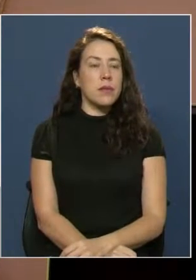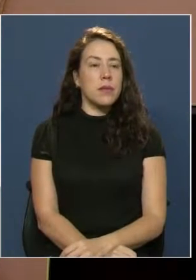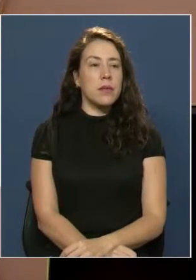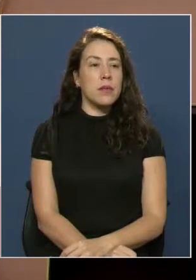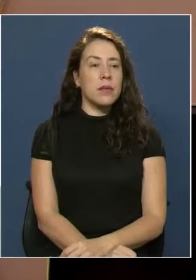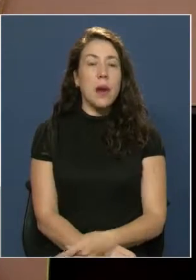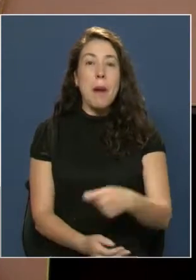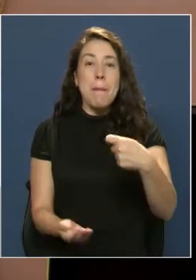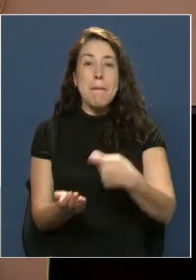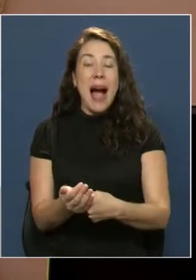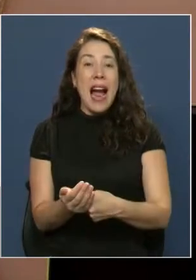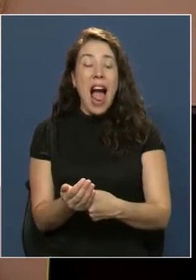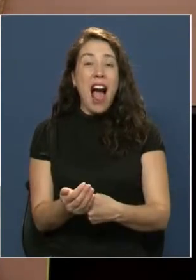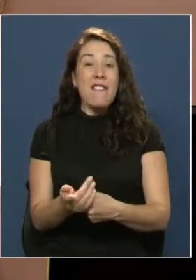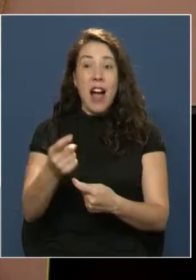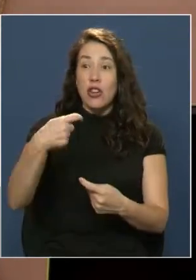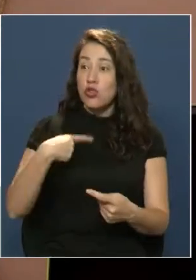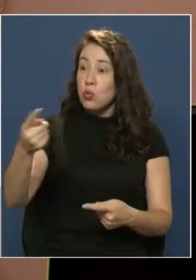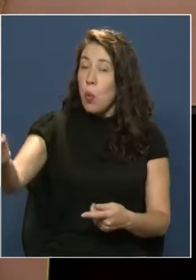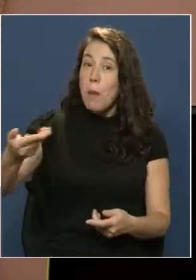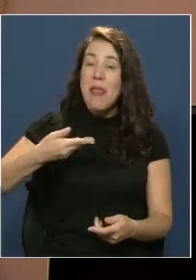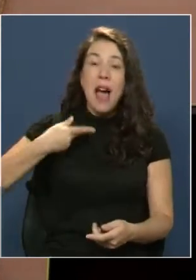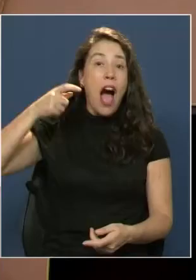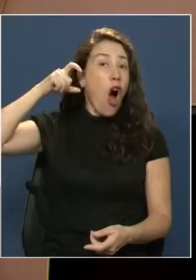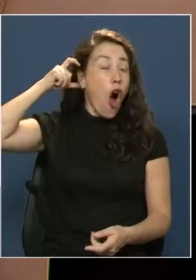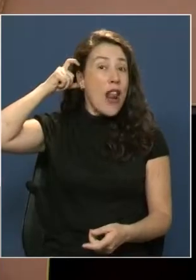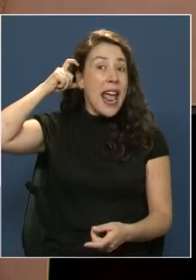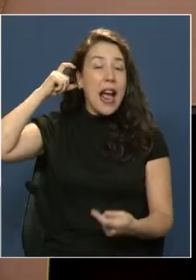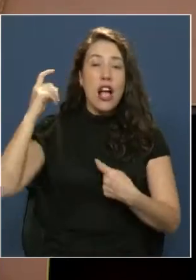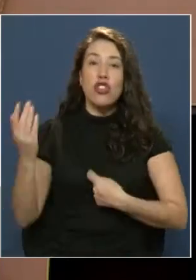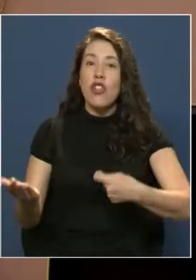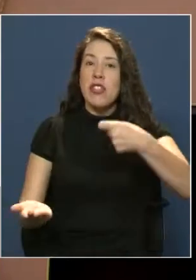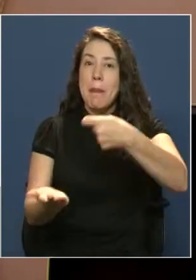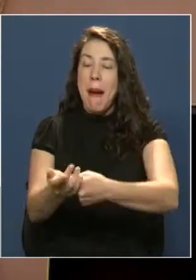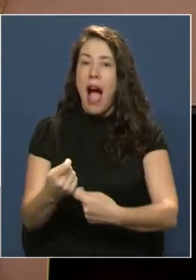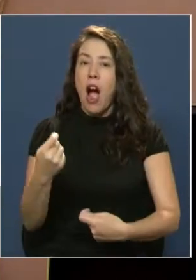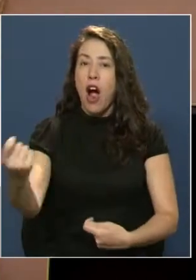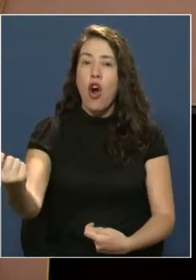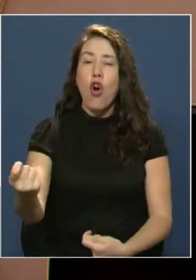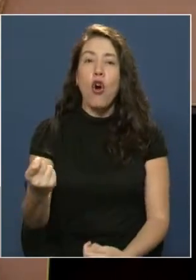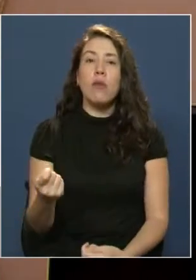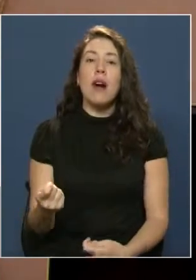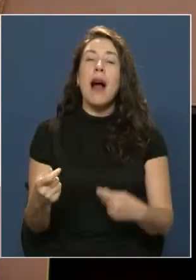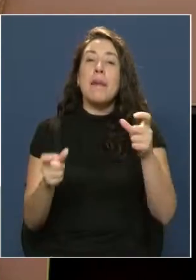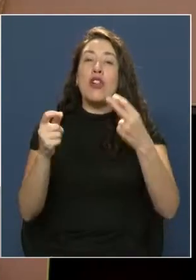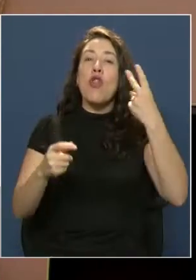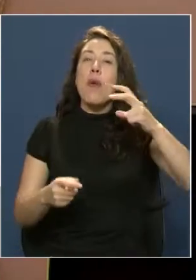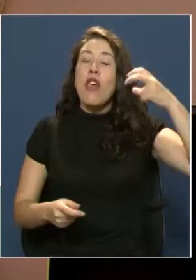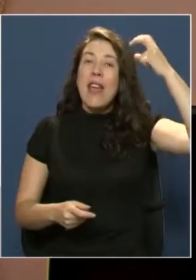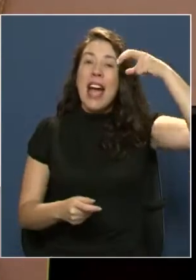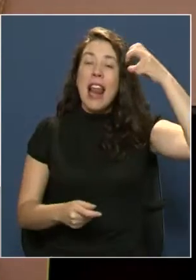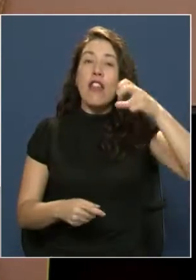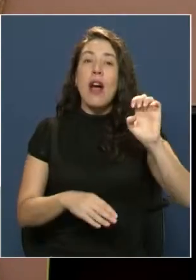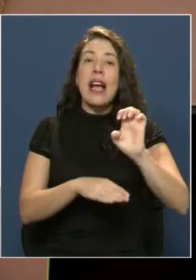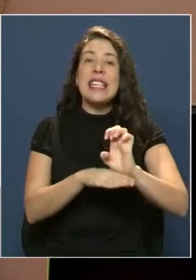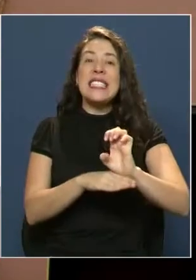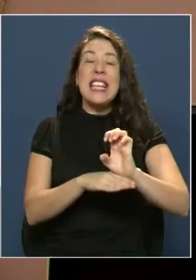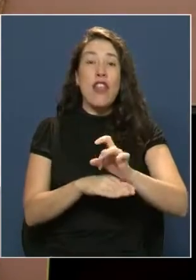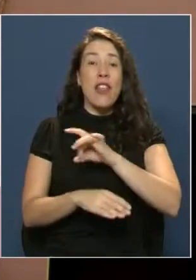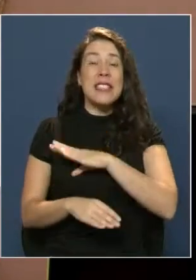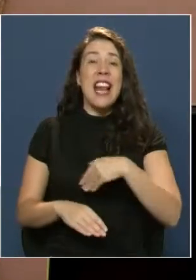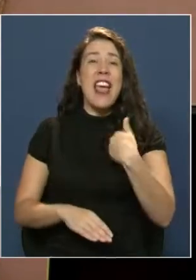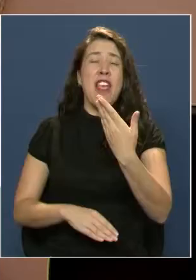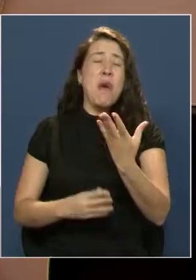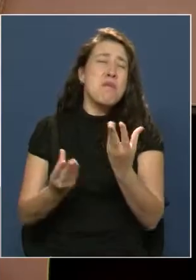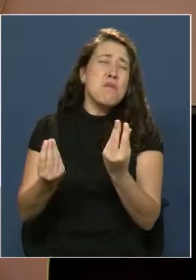Pagaban el precio por oreja los ganaderos de Tierra del Fuego, a los cuales el Estado chileno les había regalado cientos de